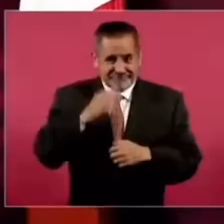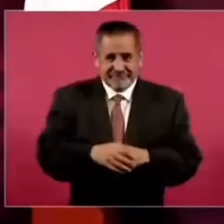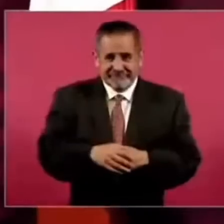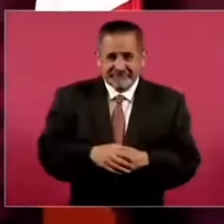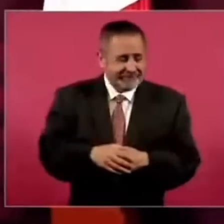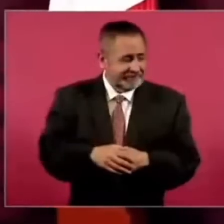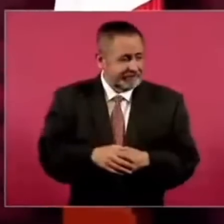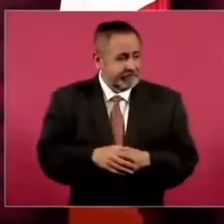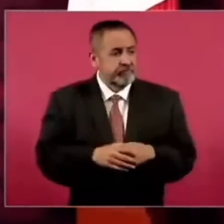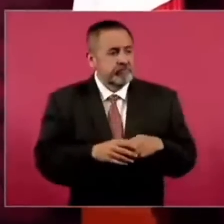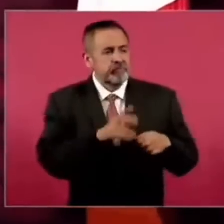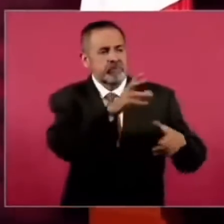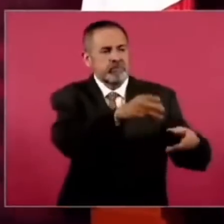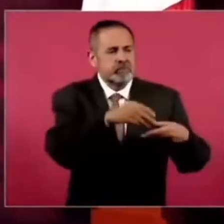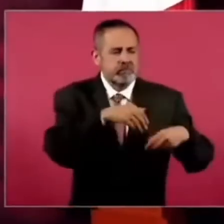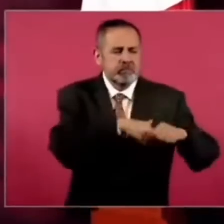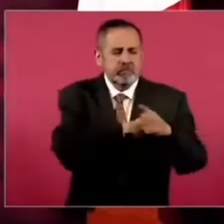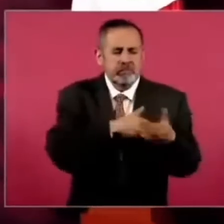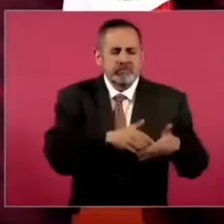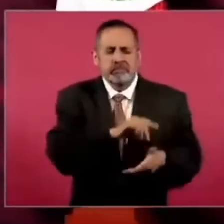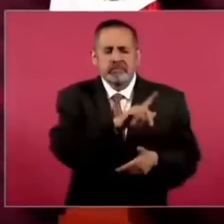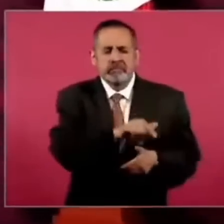días, así,